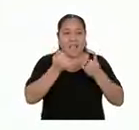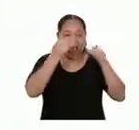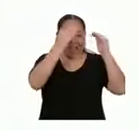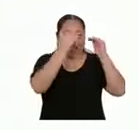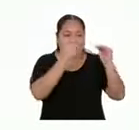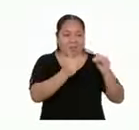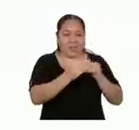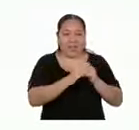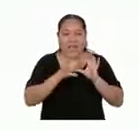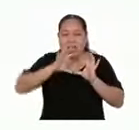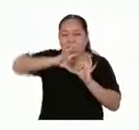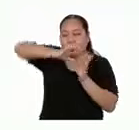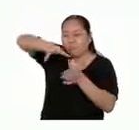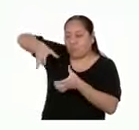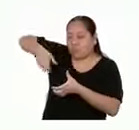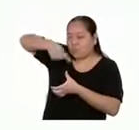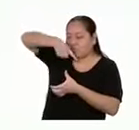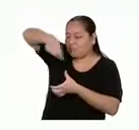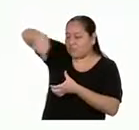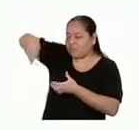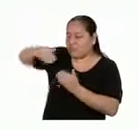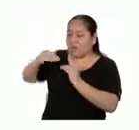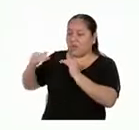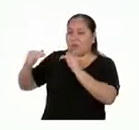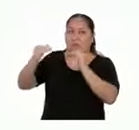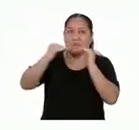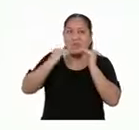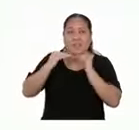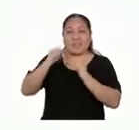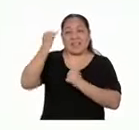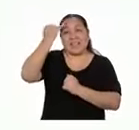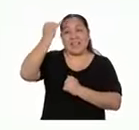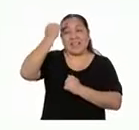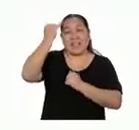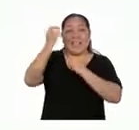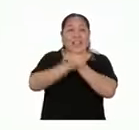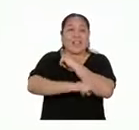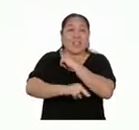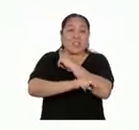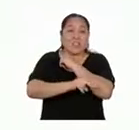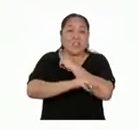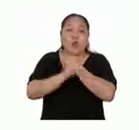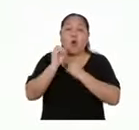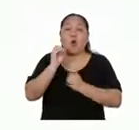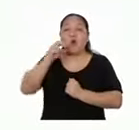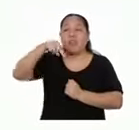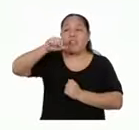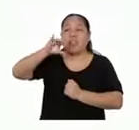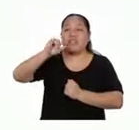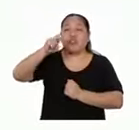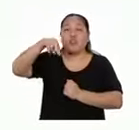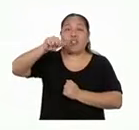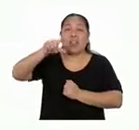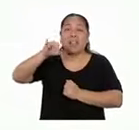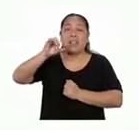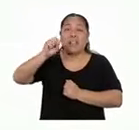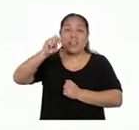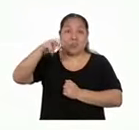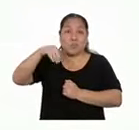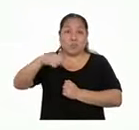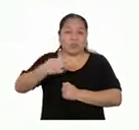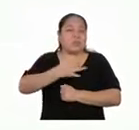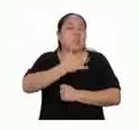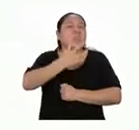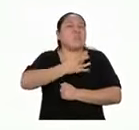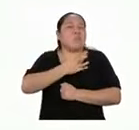mundo tiende a uniformarse. En estas condiciones, la idea de la nación y del nacionalismo es cuestionada al punto de negar su